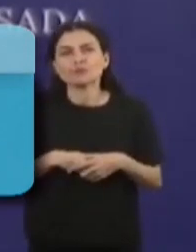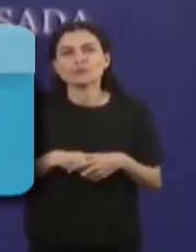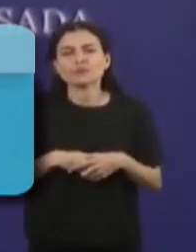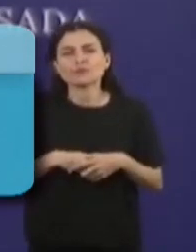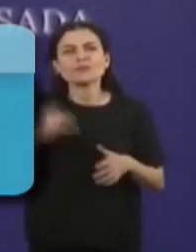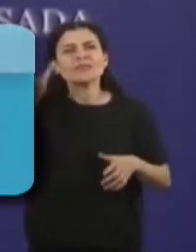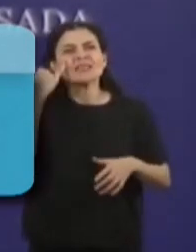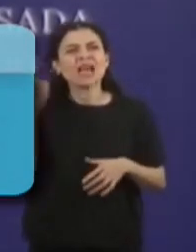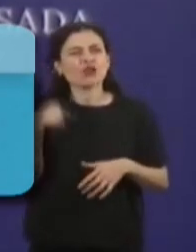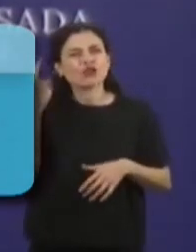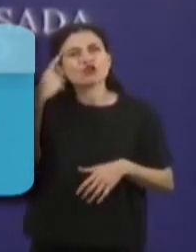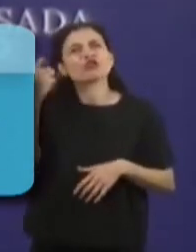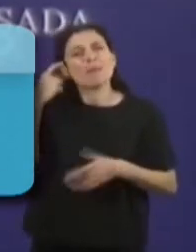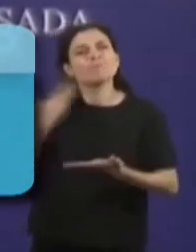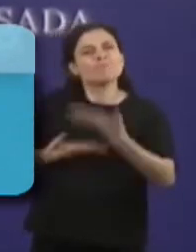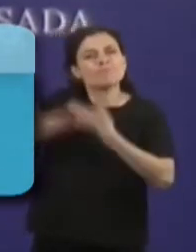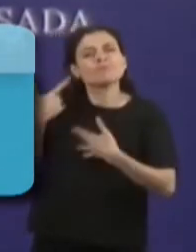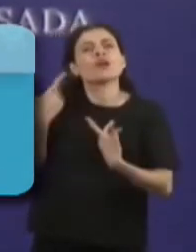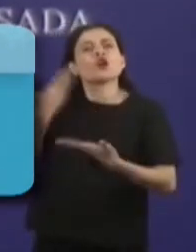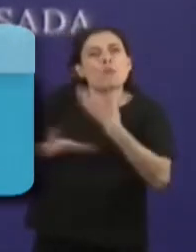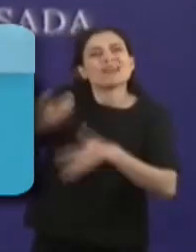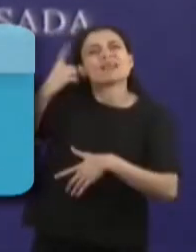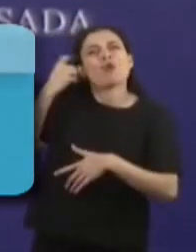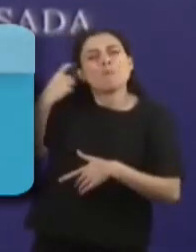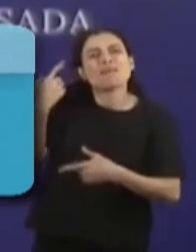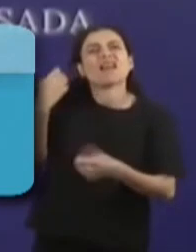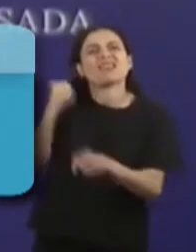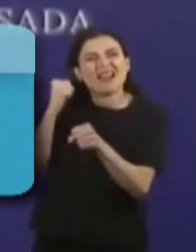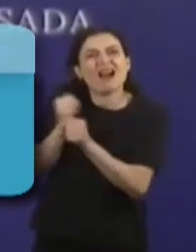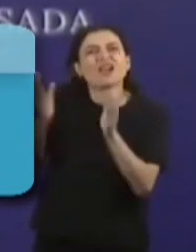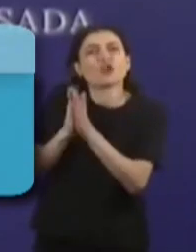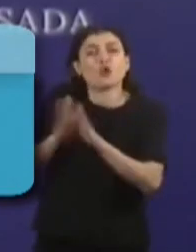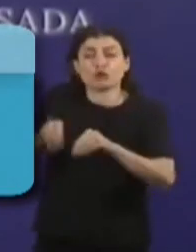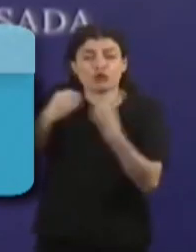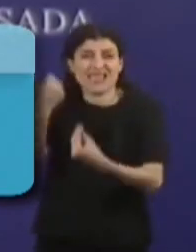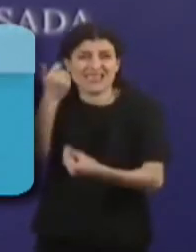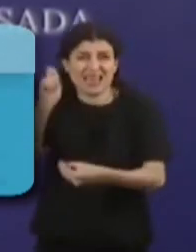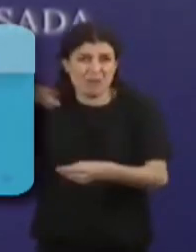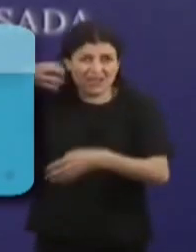que hemos aprendido en esta experiencia de 6 meses, tenemos que reorganizar